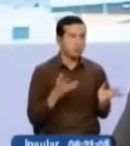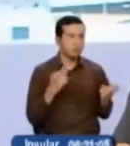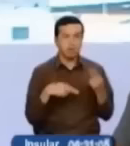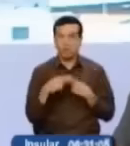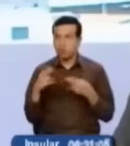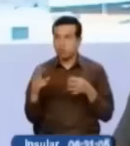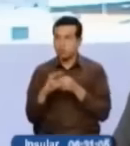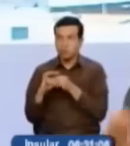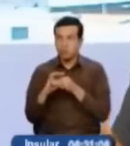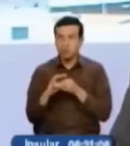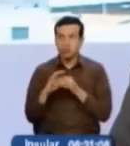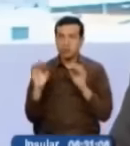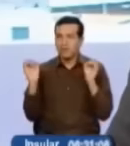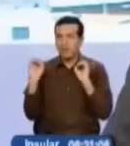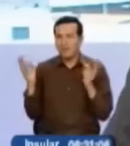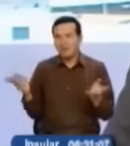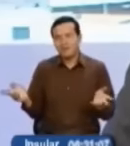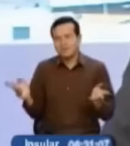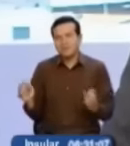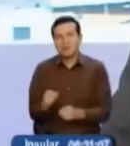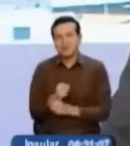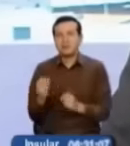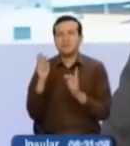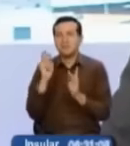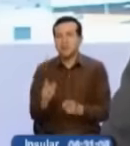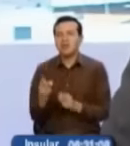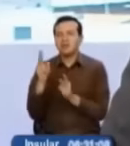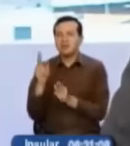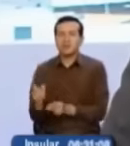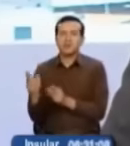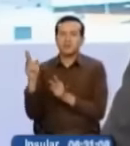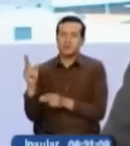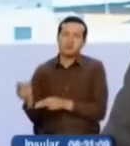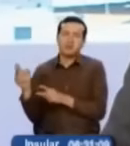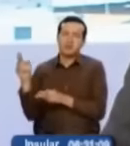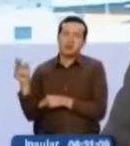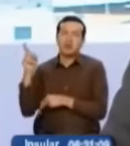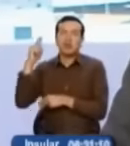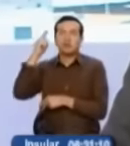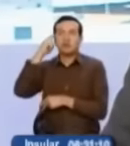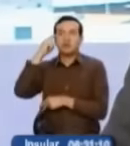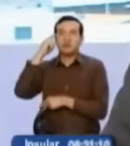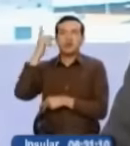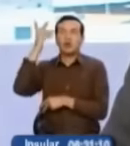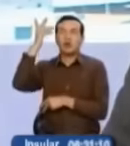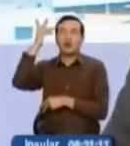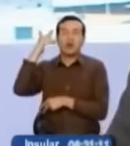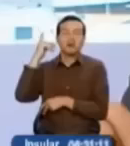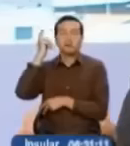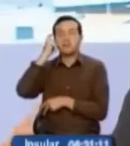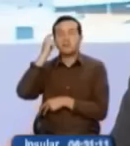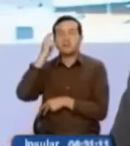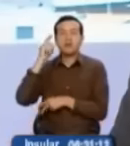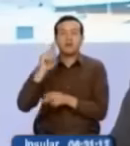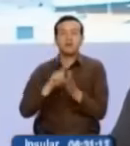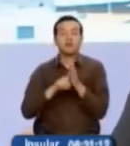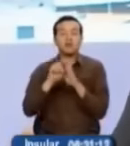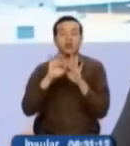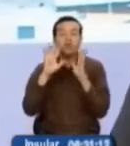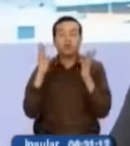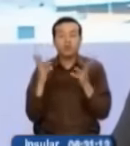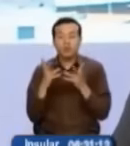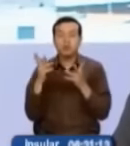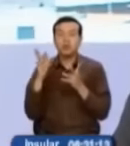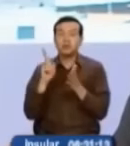solidaria. No lo atan con casi nada. Ya. Repiten las lógicas de desarrollo global. No están pensando